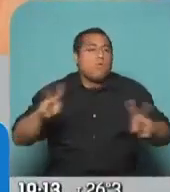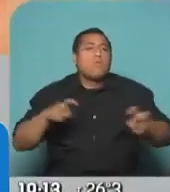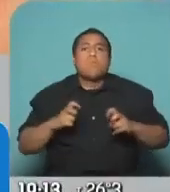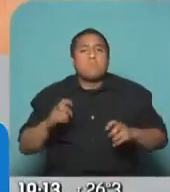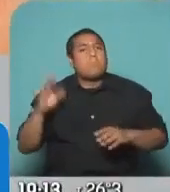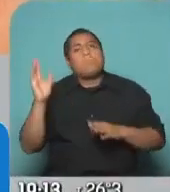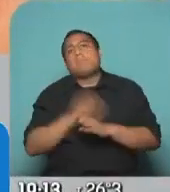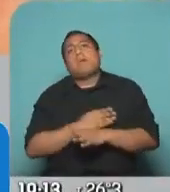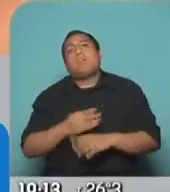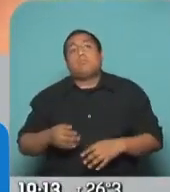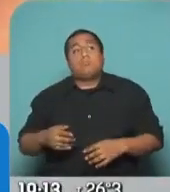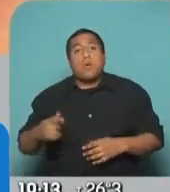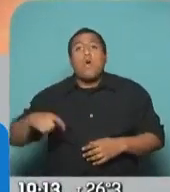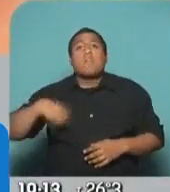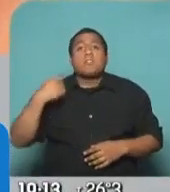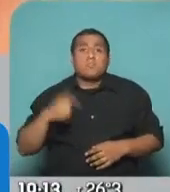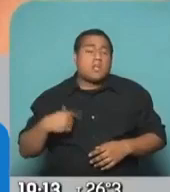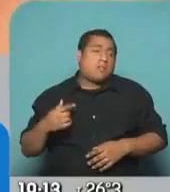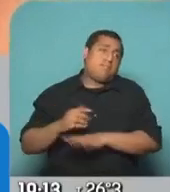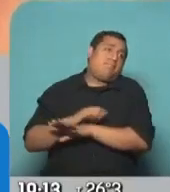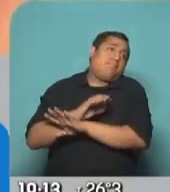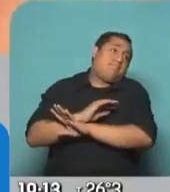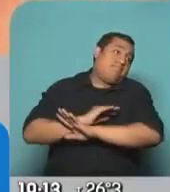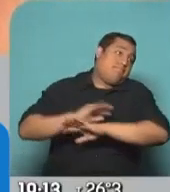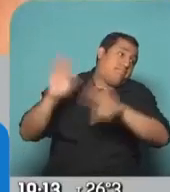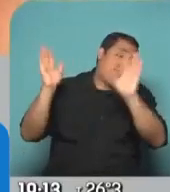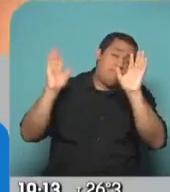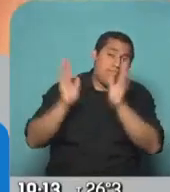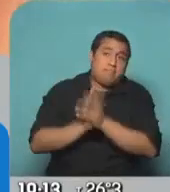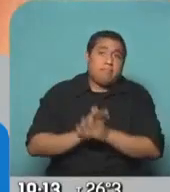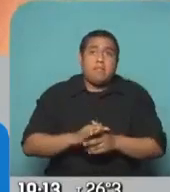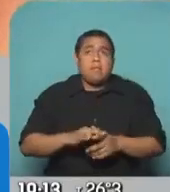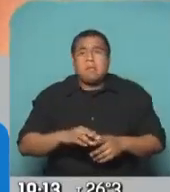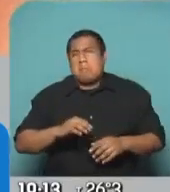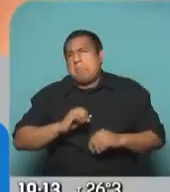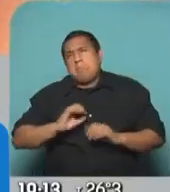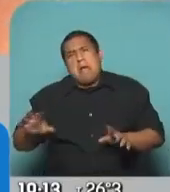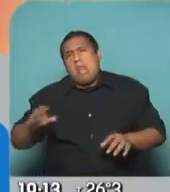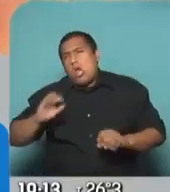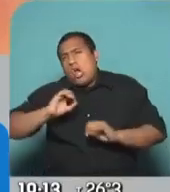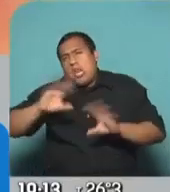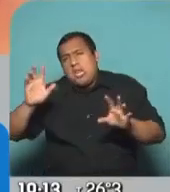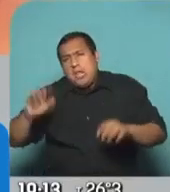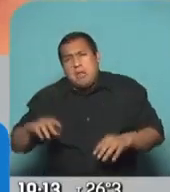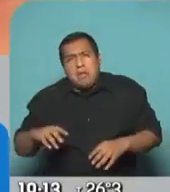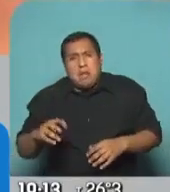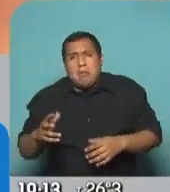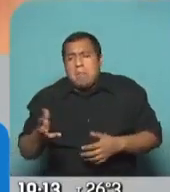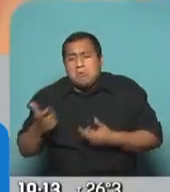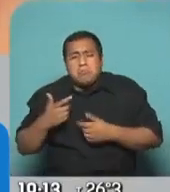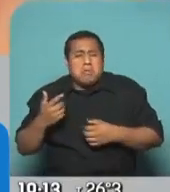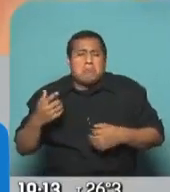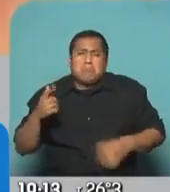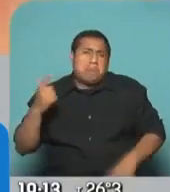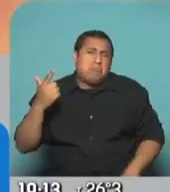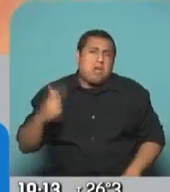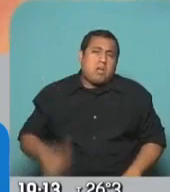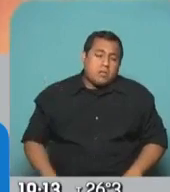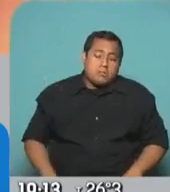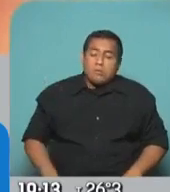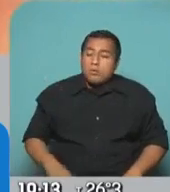obra social. Era totalmente una cobertura muy mala y muy precaria para todos los trabajadores. ¿Y hasta cuándo se van a quedar